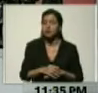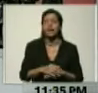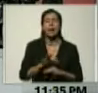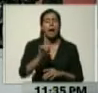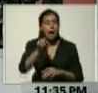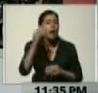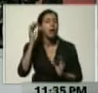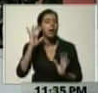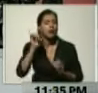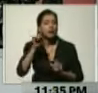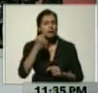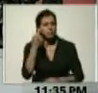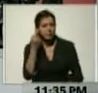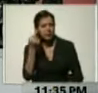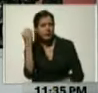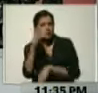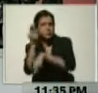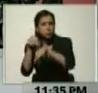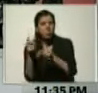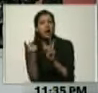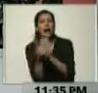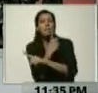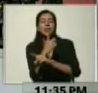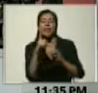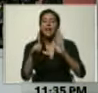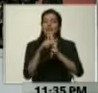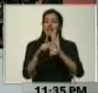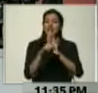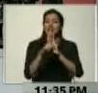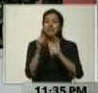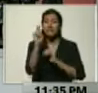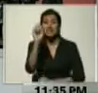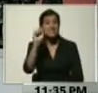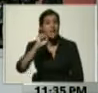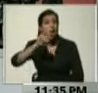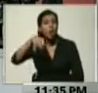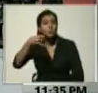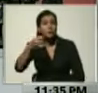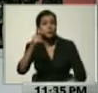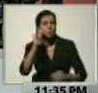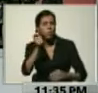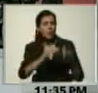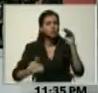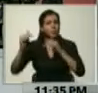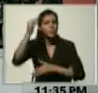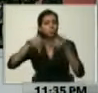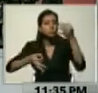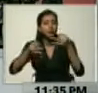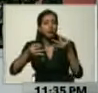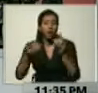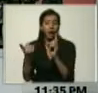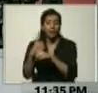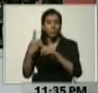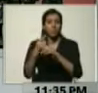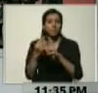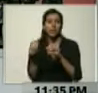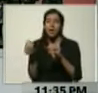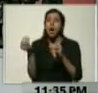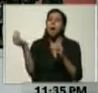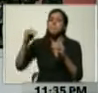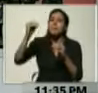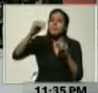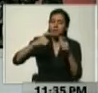la Asamblea Nacional va a modificar la ley del Tribunal Supremo para aumentar el número de